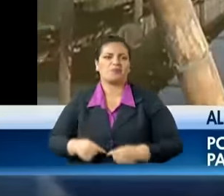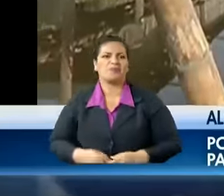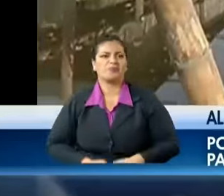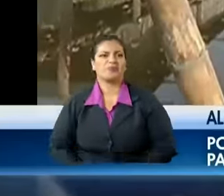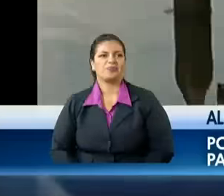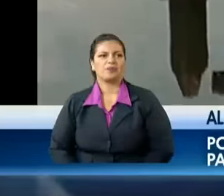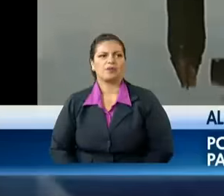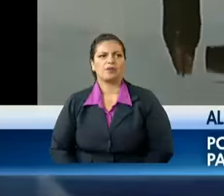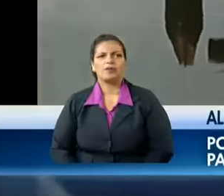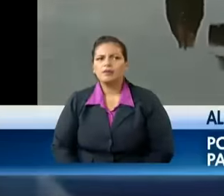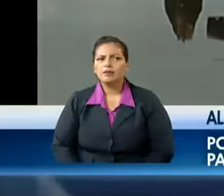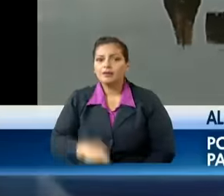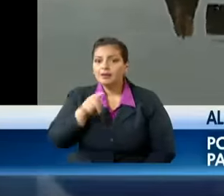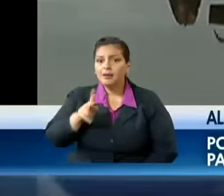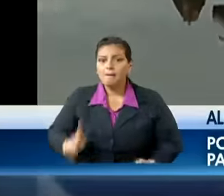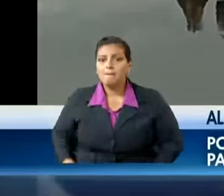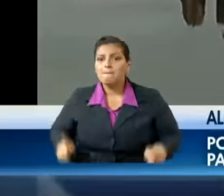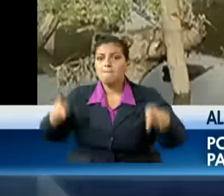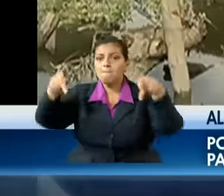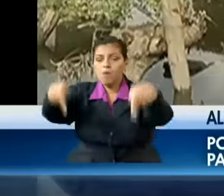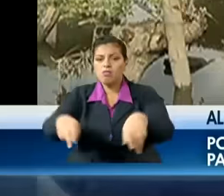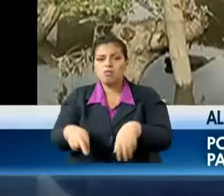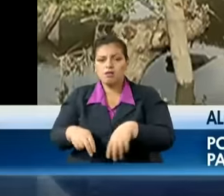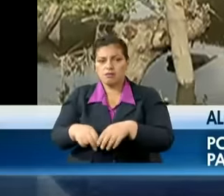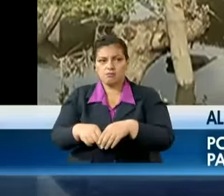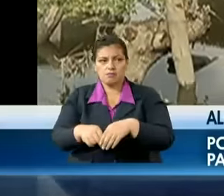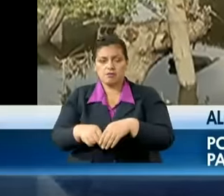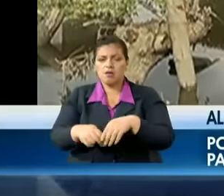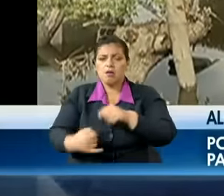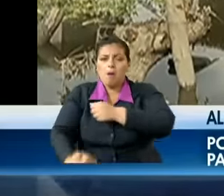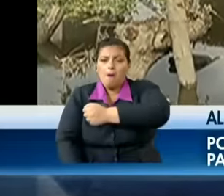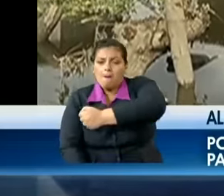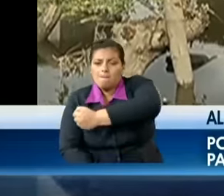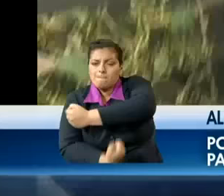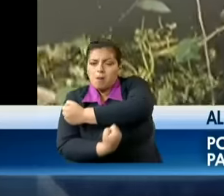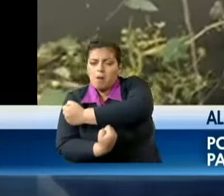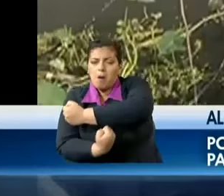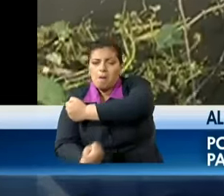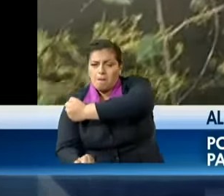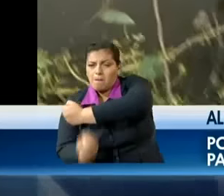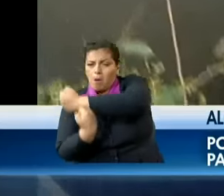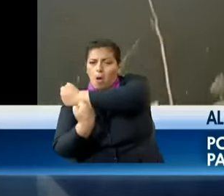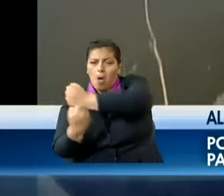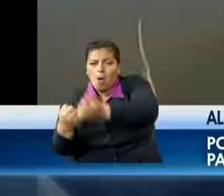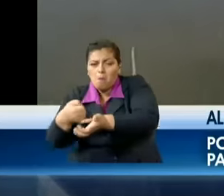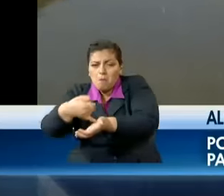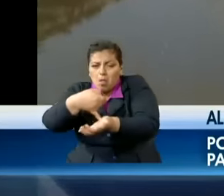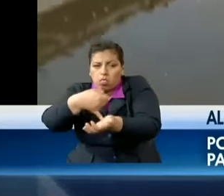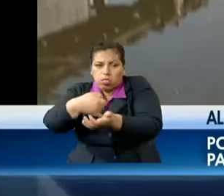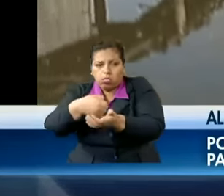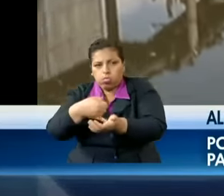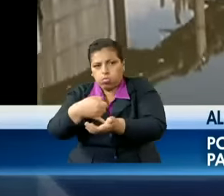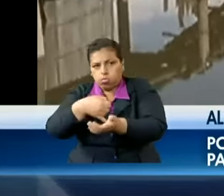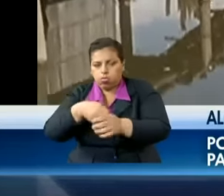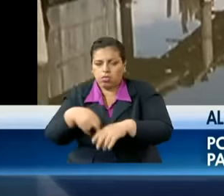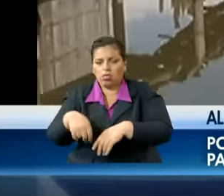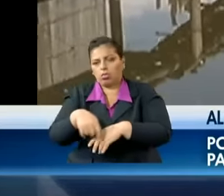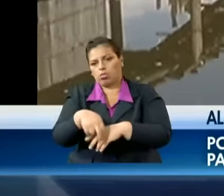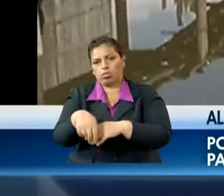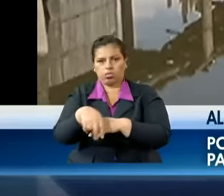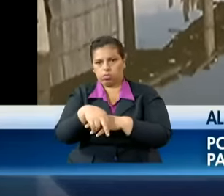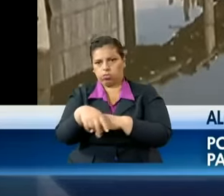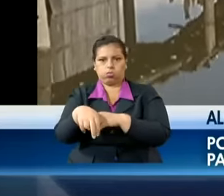estructura de caña que servía como puentes peatonales cedió ante la furia de la temporada, dejando imposibilitados de llegar